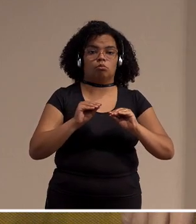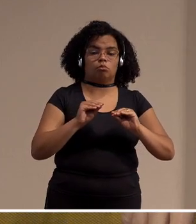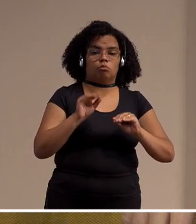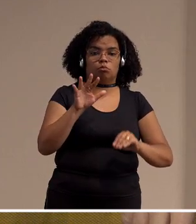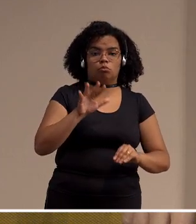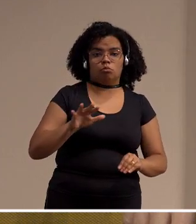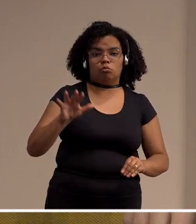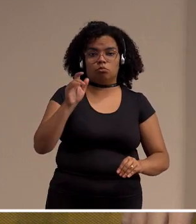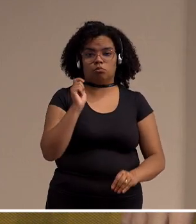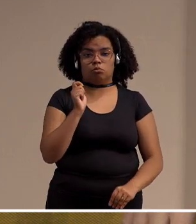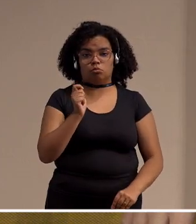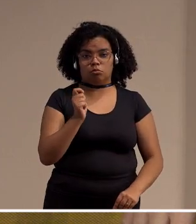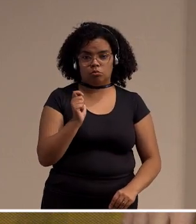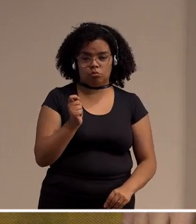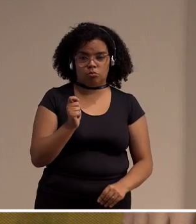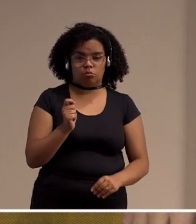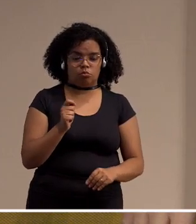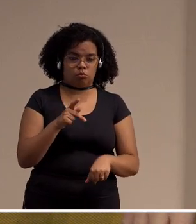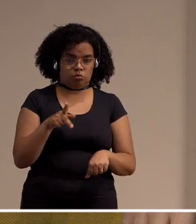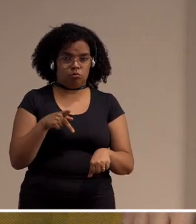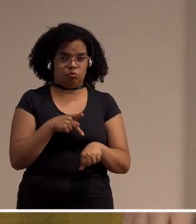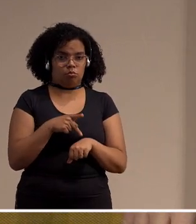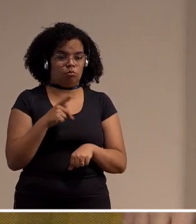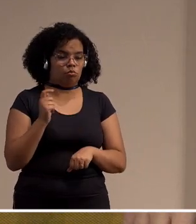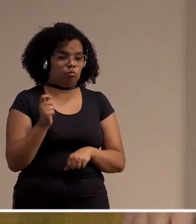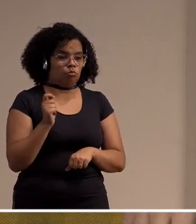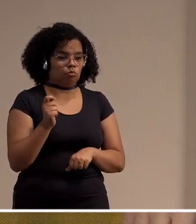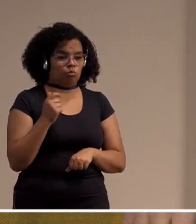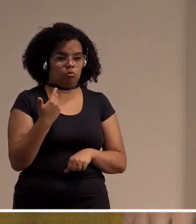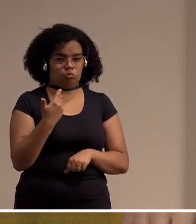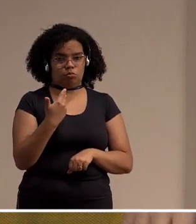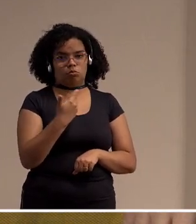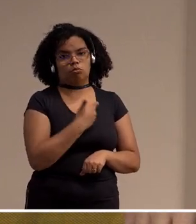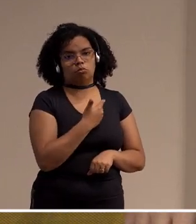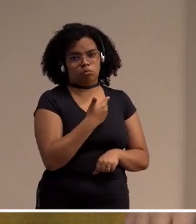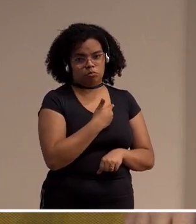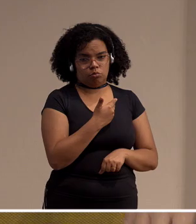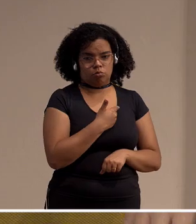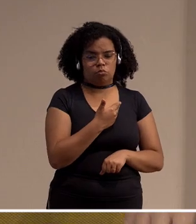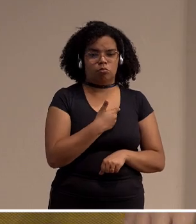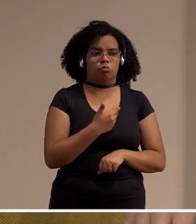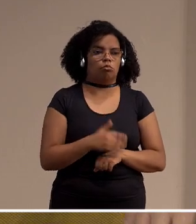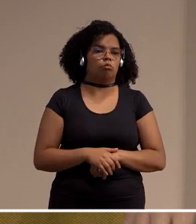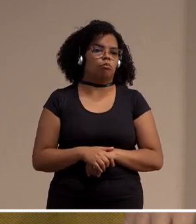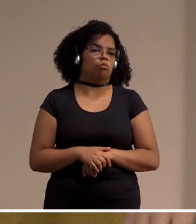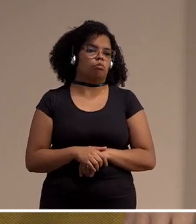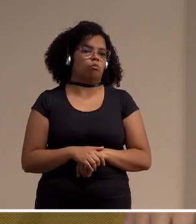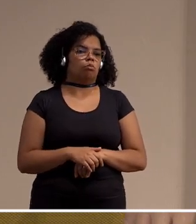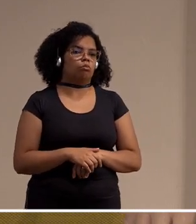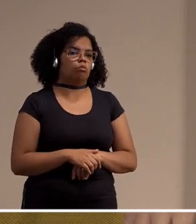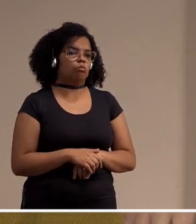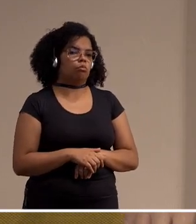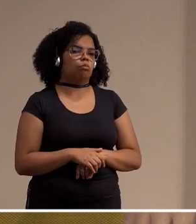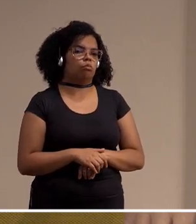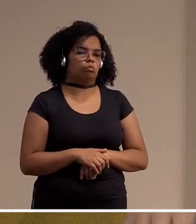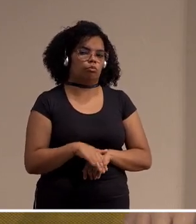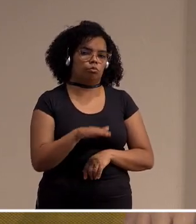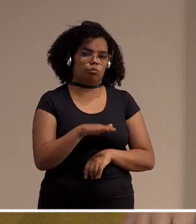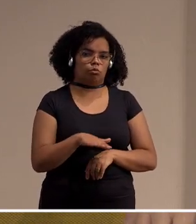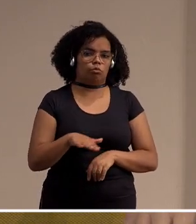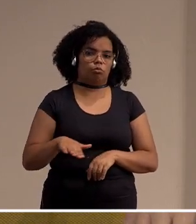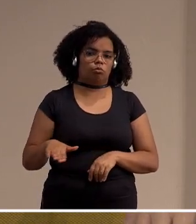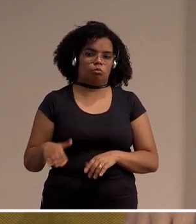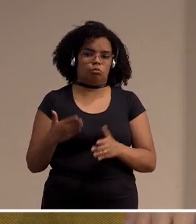colegas o pequeños estudiantes, los colegas estudian en la escuela, ese tipo de mapas. Los mapas son